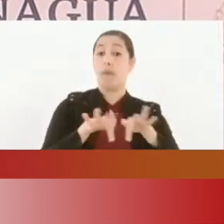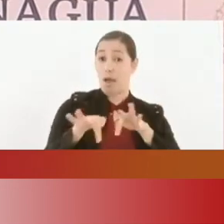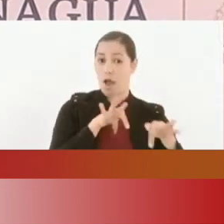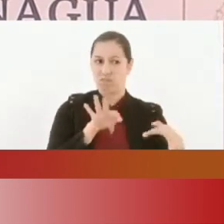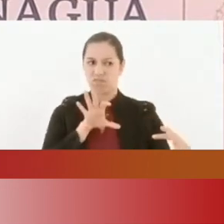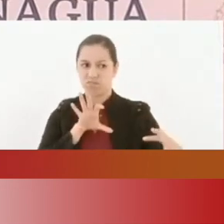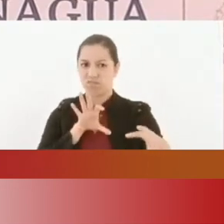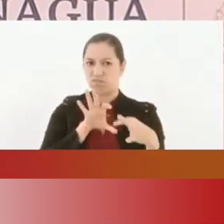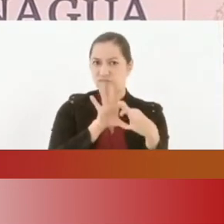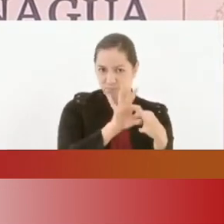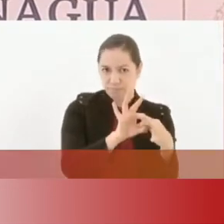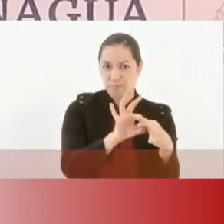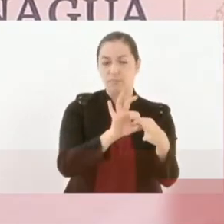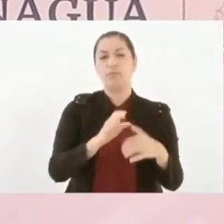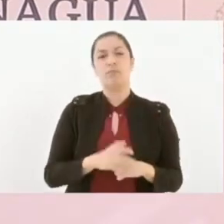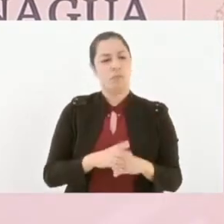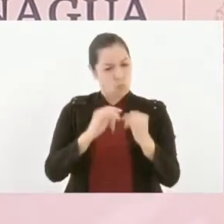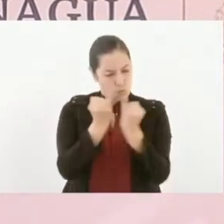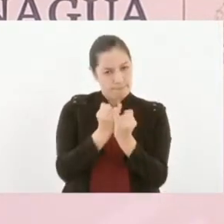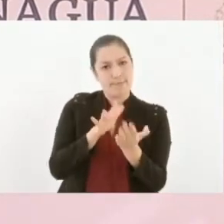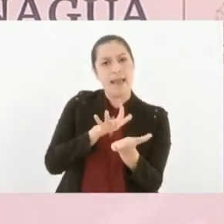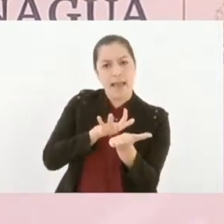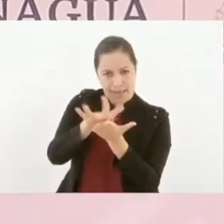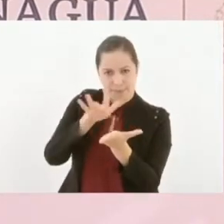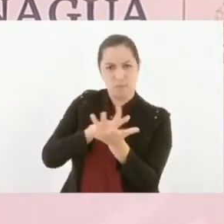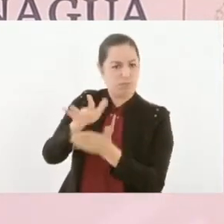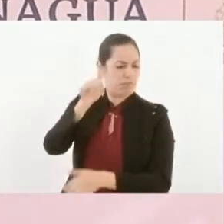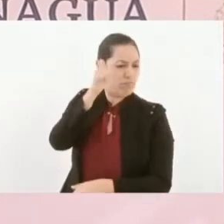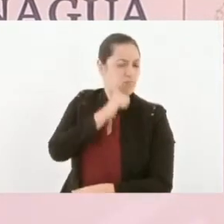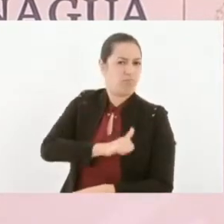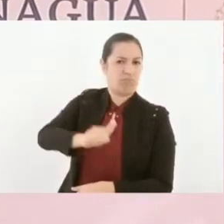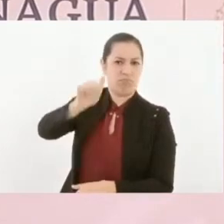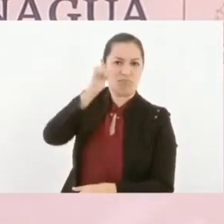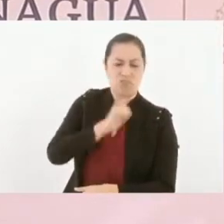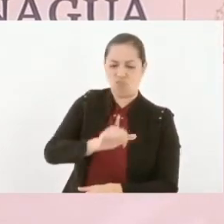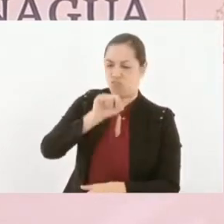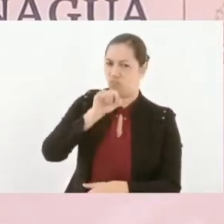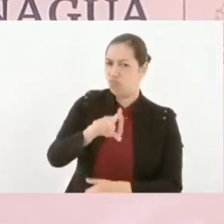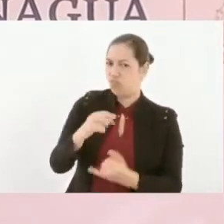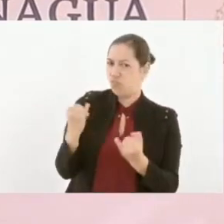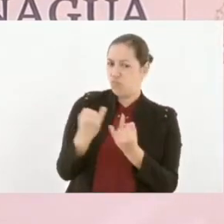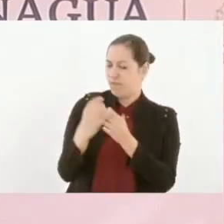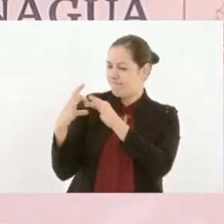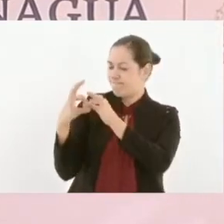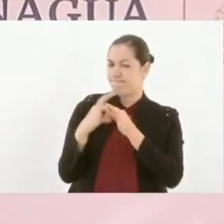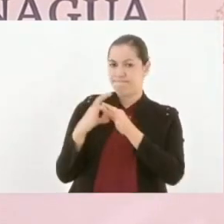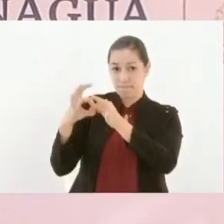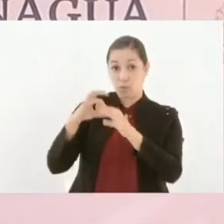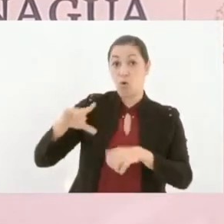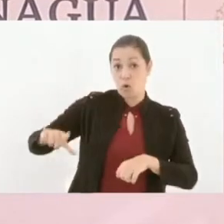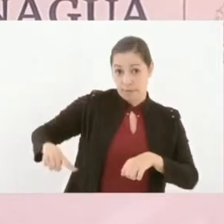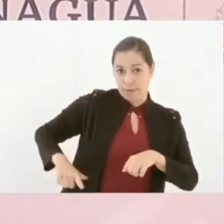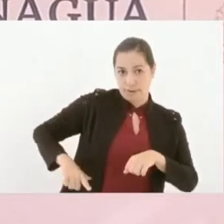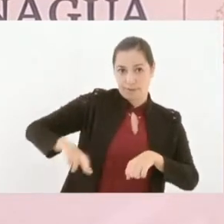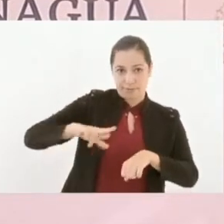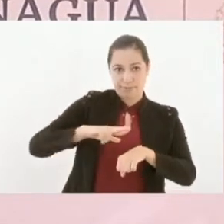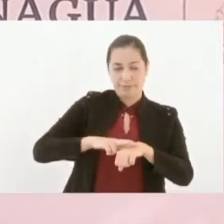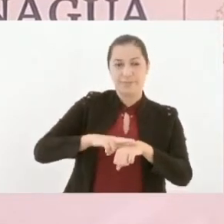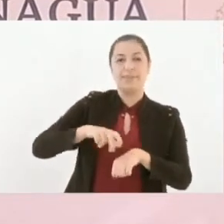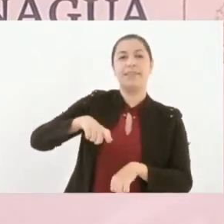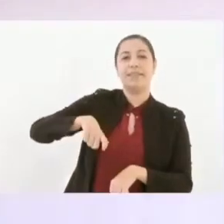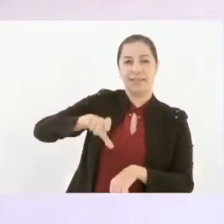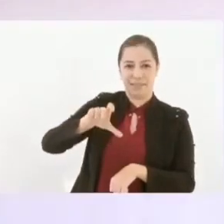luego con el apoyo que siempre hemos recibido del gobernador Quirino